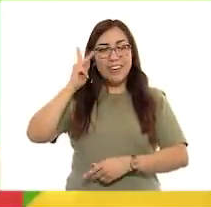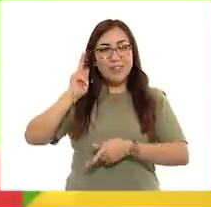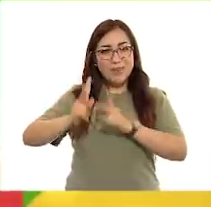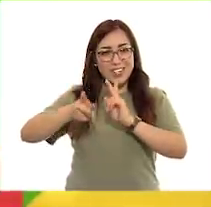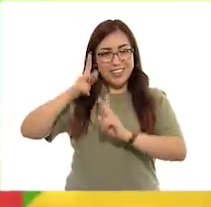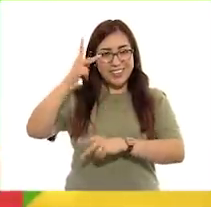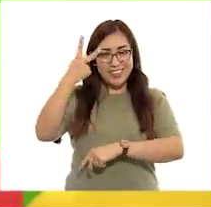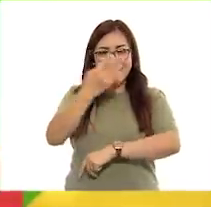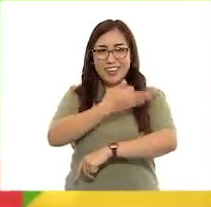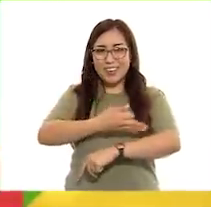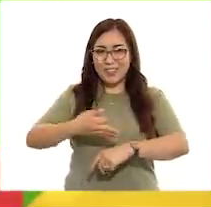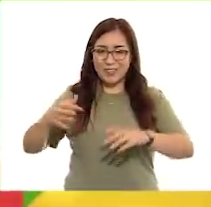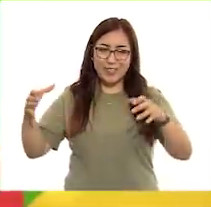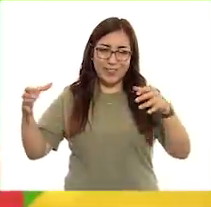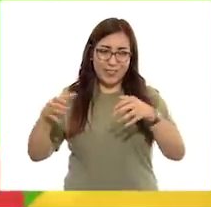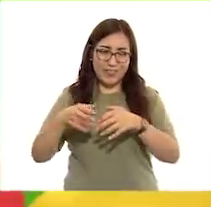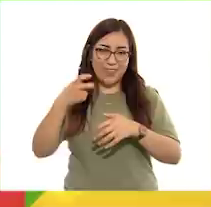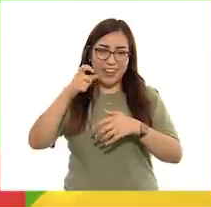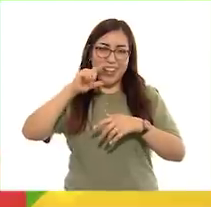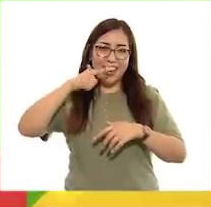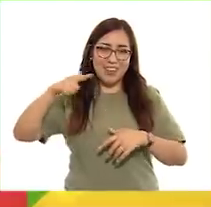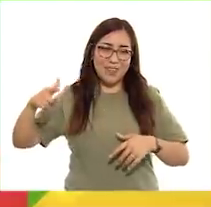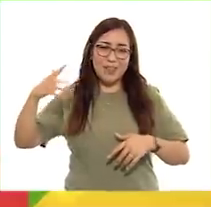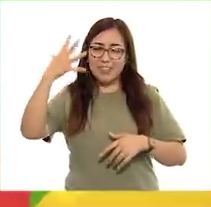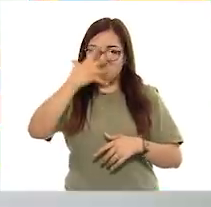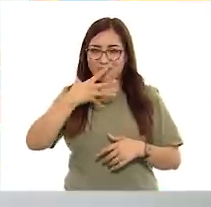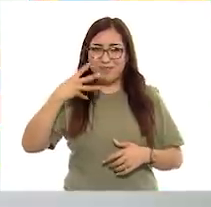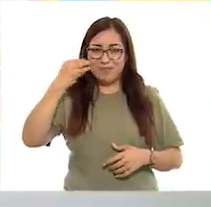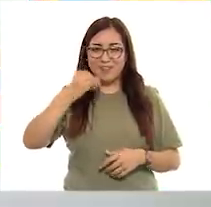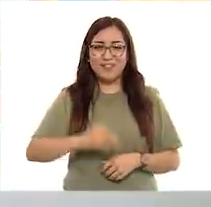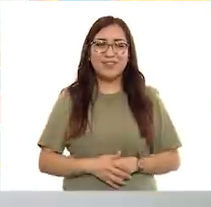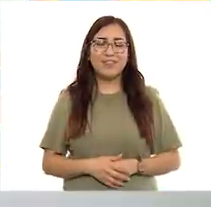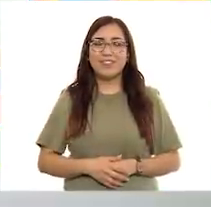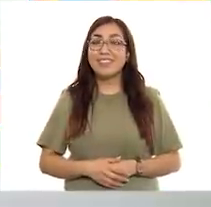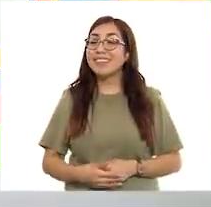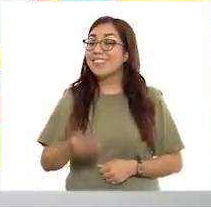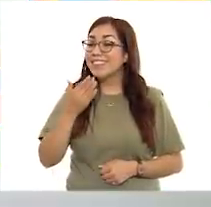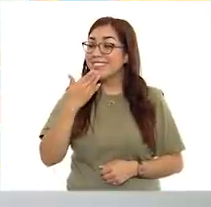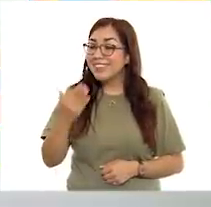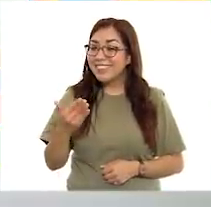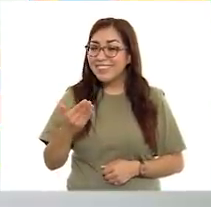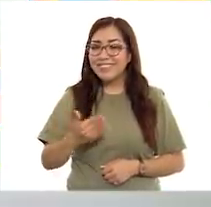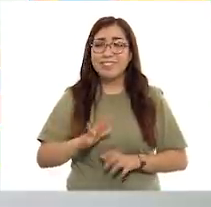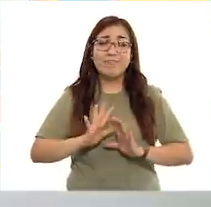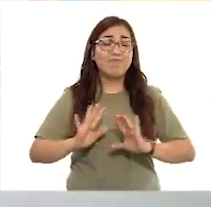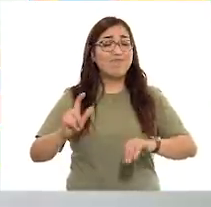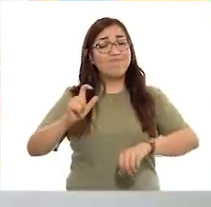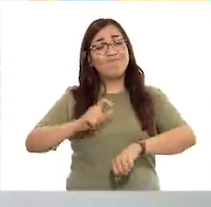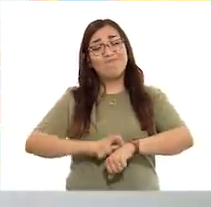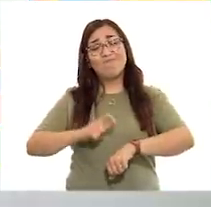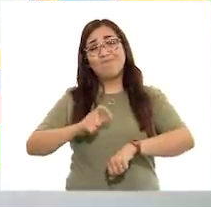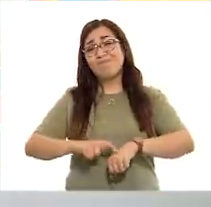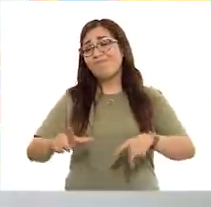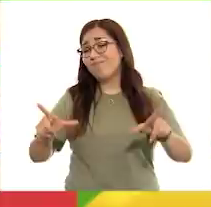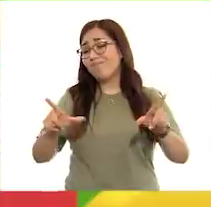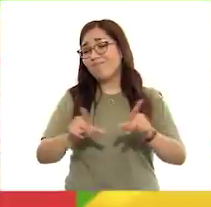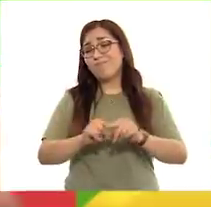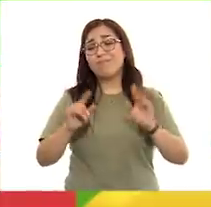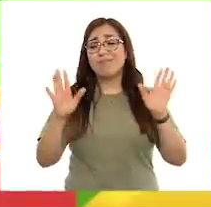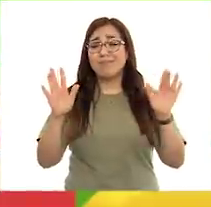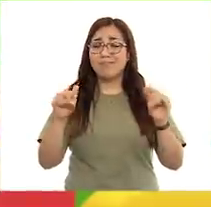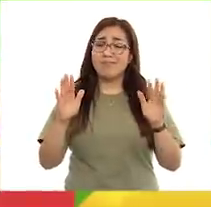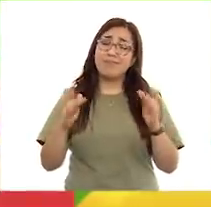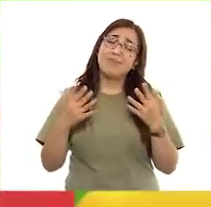y platicas con tu familia en tu hermosa lengua materna? Muy bien, llegó la hora de despedirnos. ¡Ay,